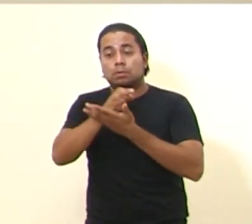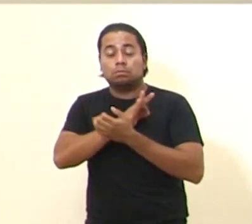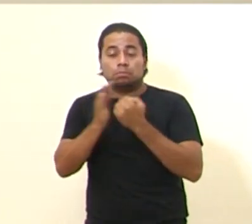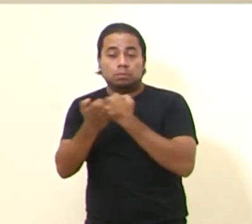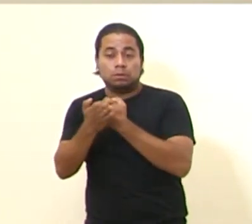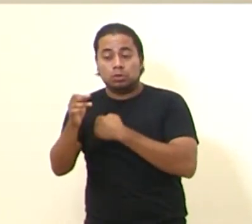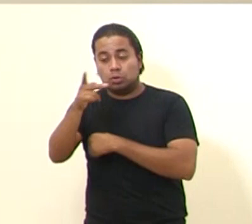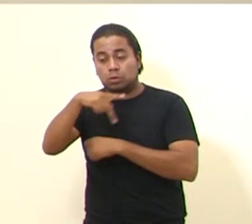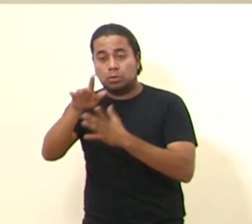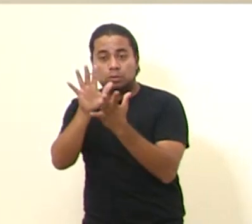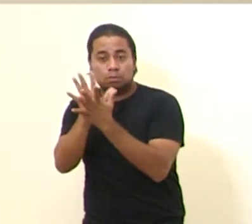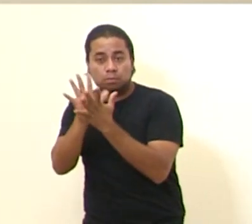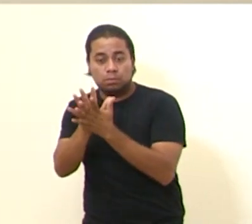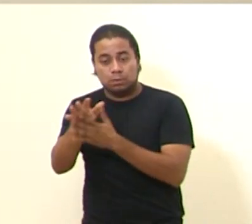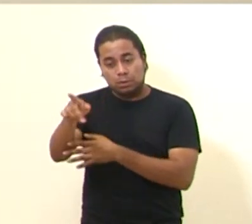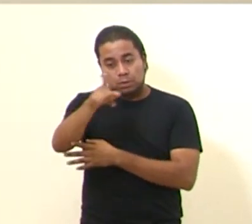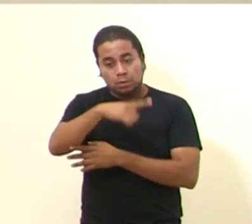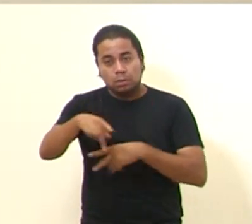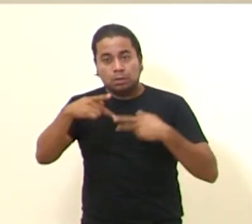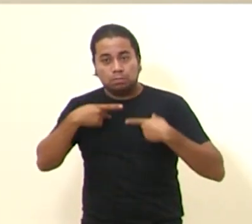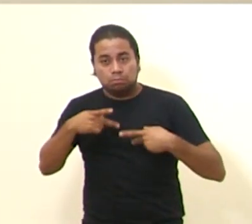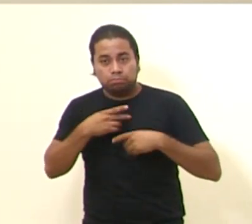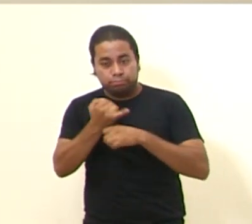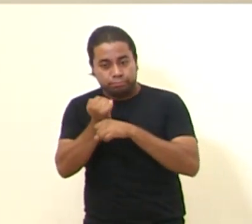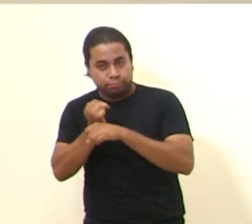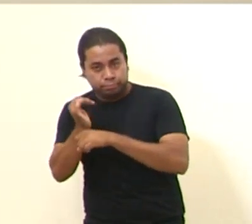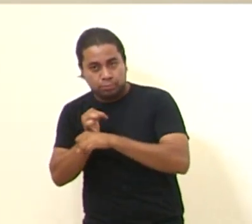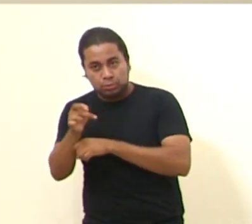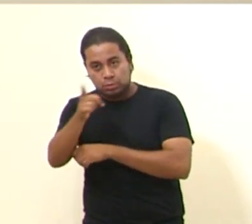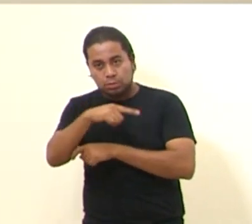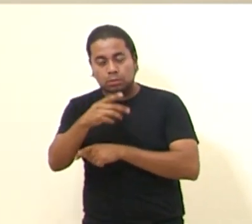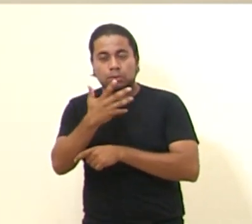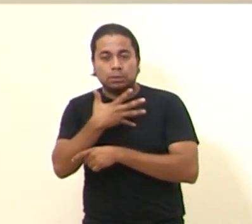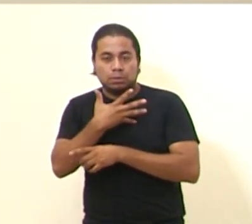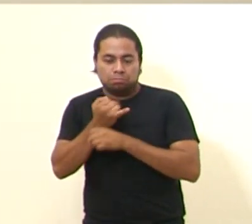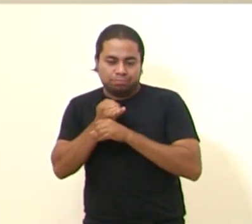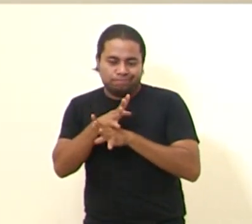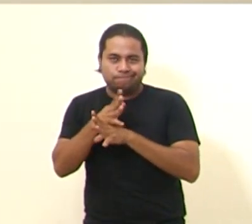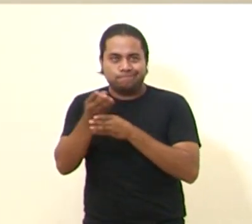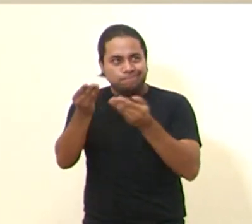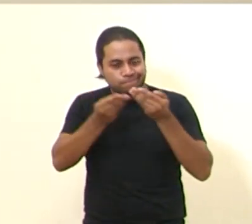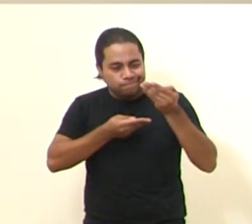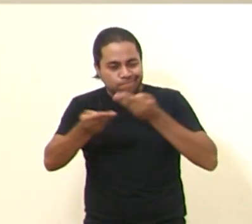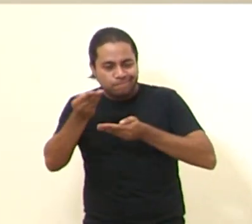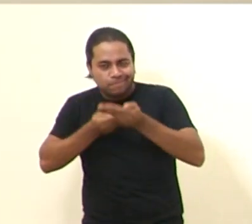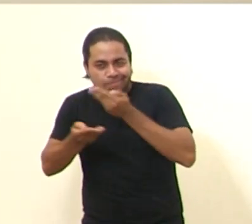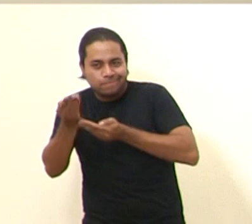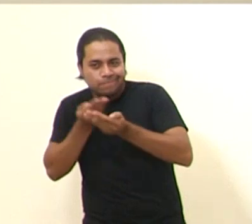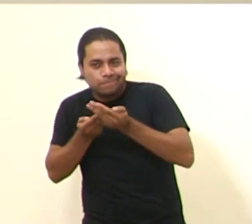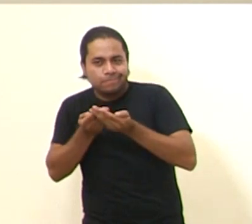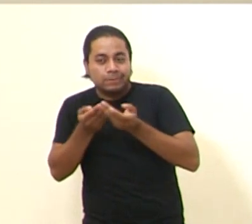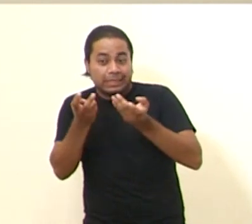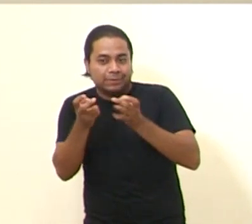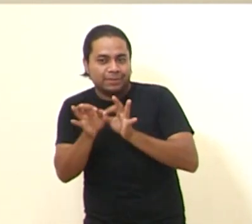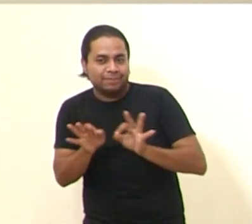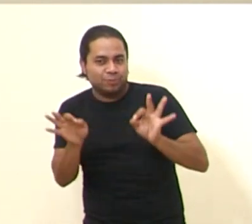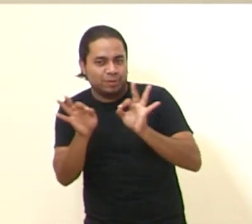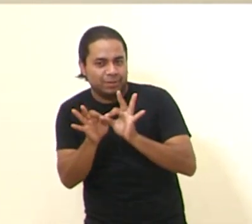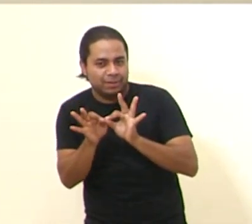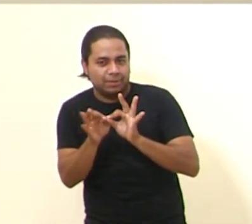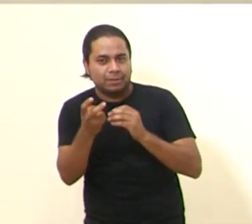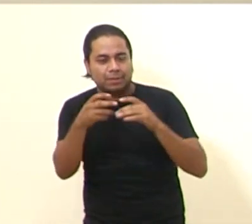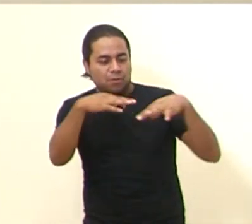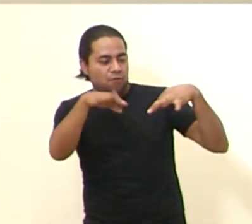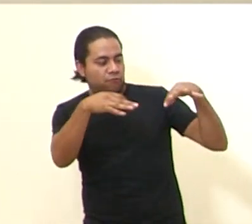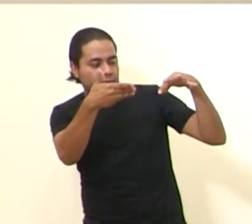todos participamos, todos investigamos y todos traemos información al salón. Bueno, entonces estas fichas